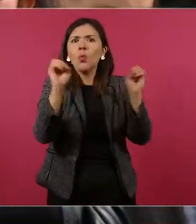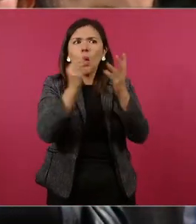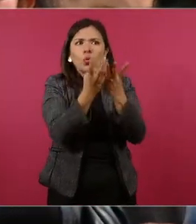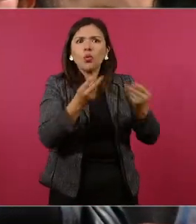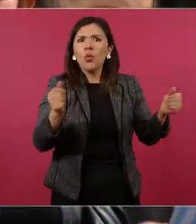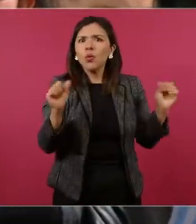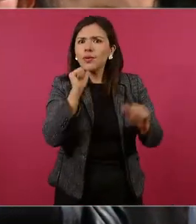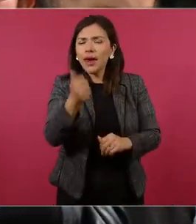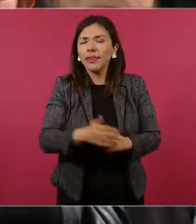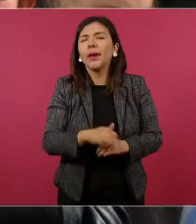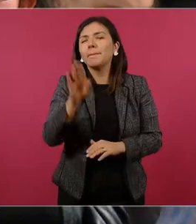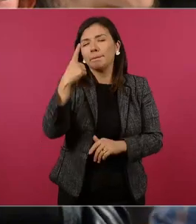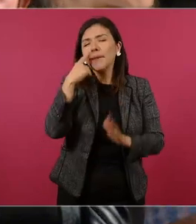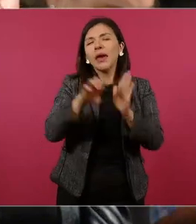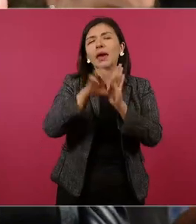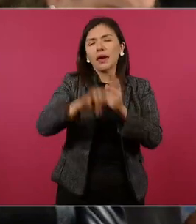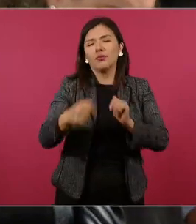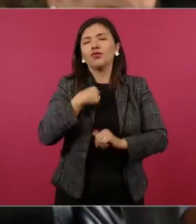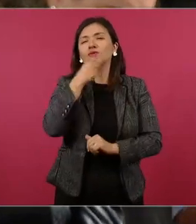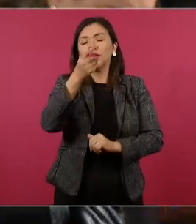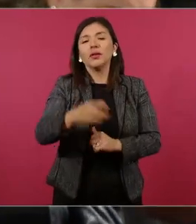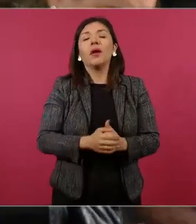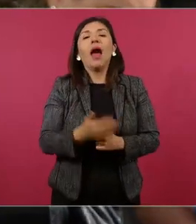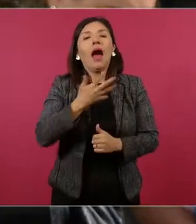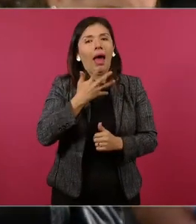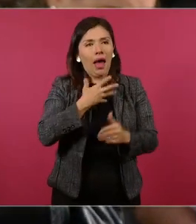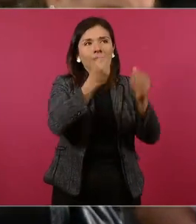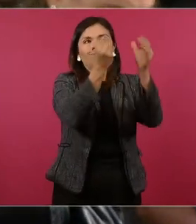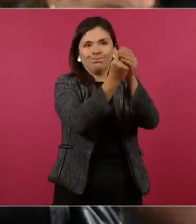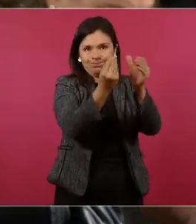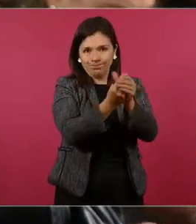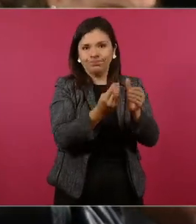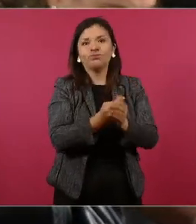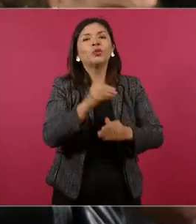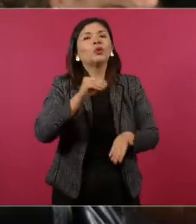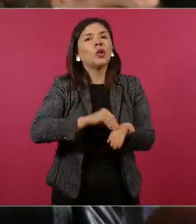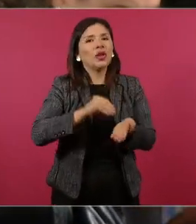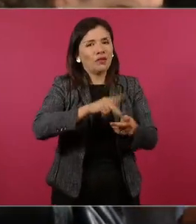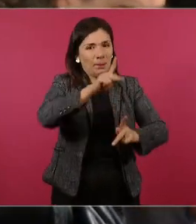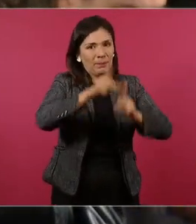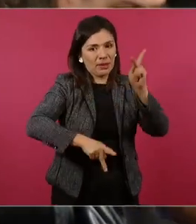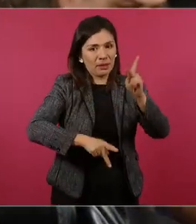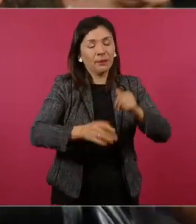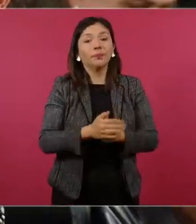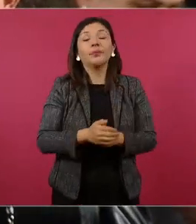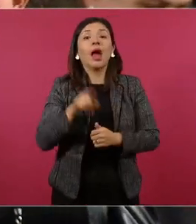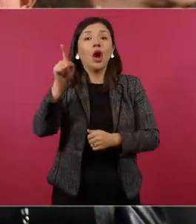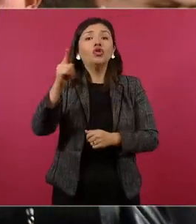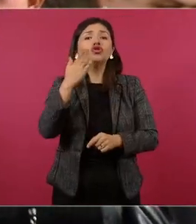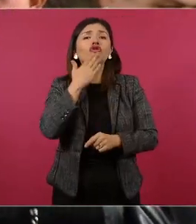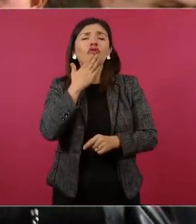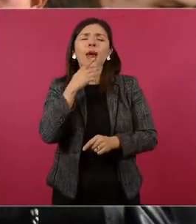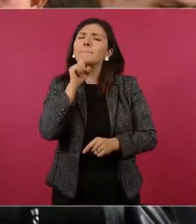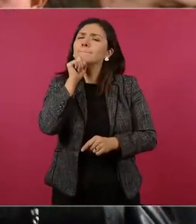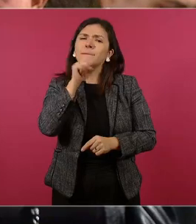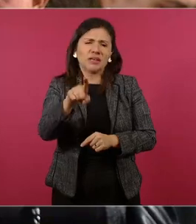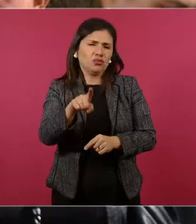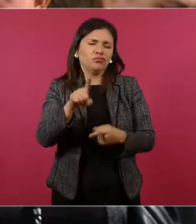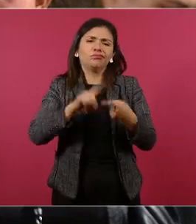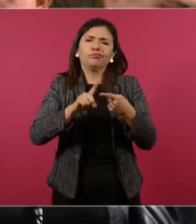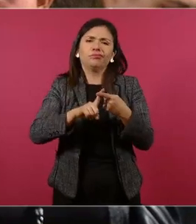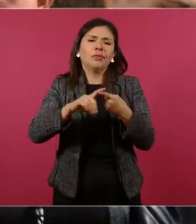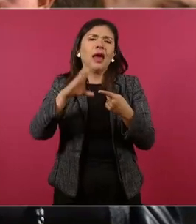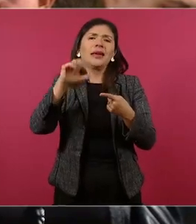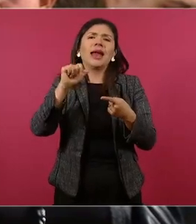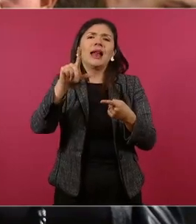Le quiero mencionar unos casos de de de impunidad que están pendientes de Sonora Pues los mismos Max Calderón